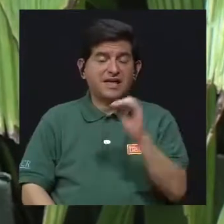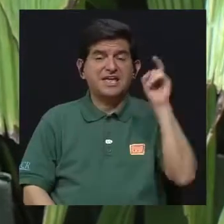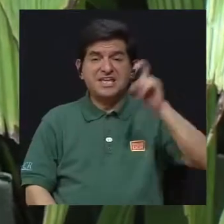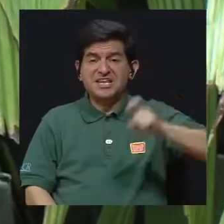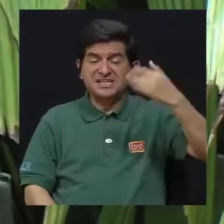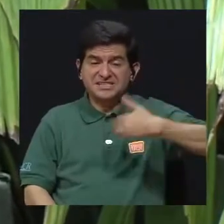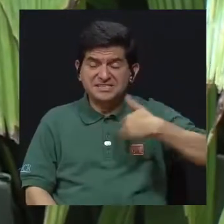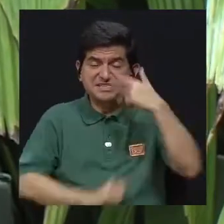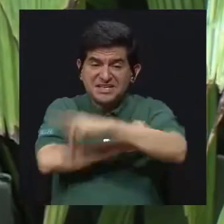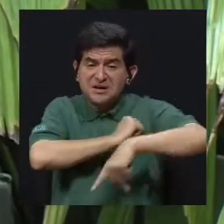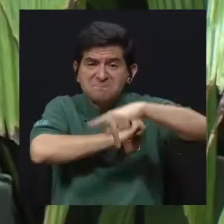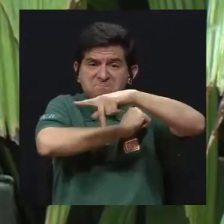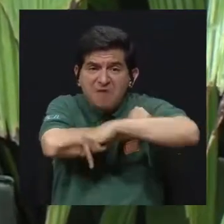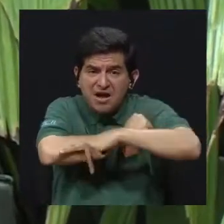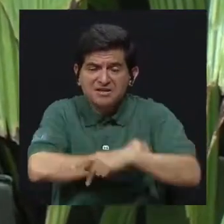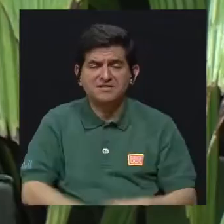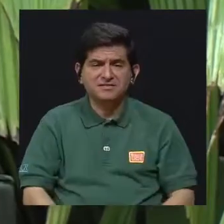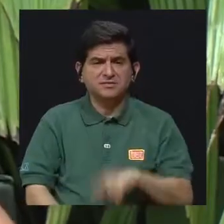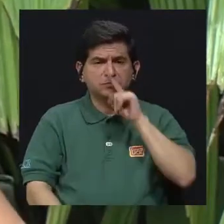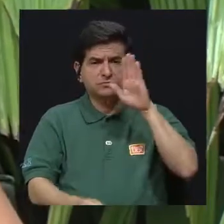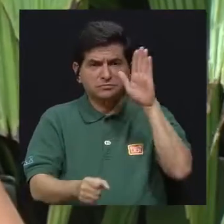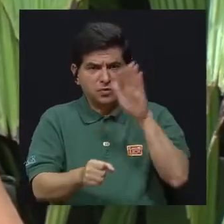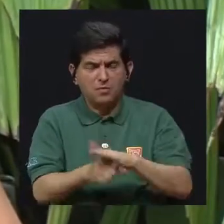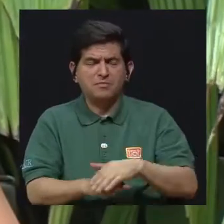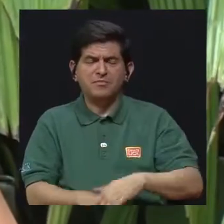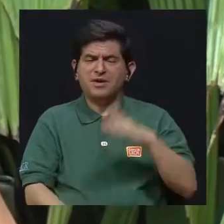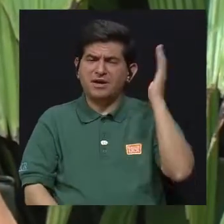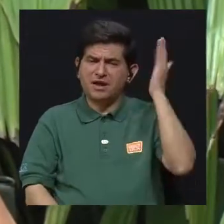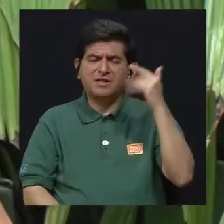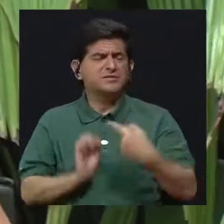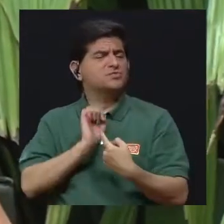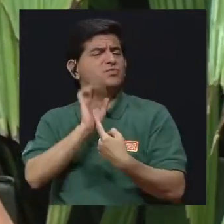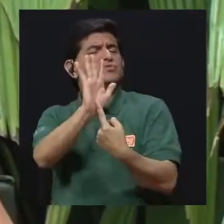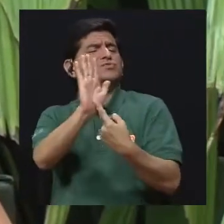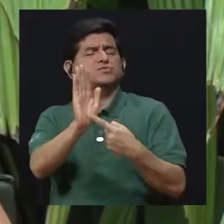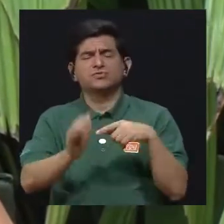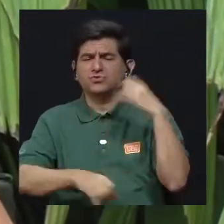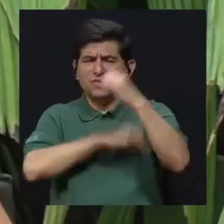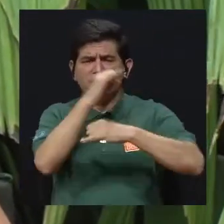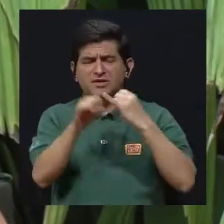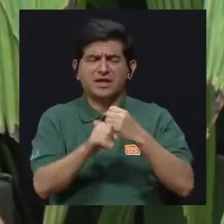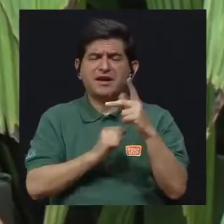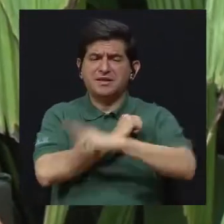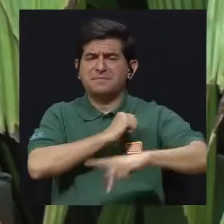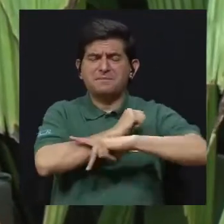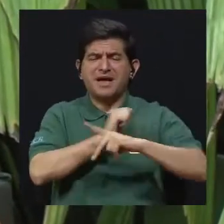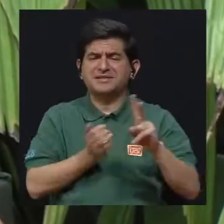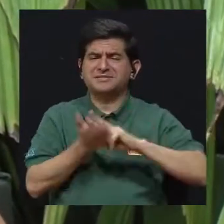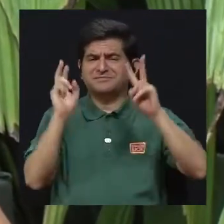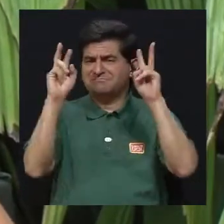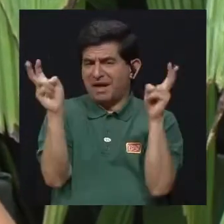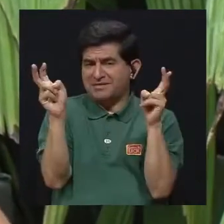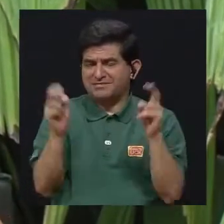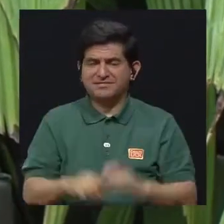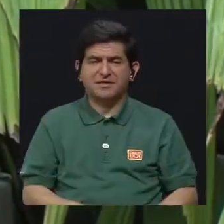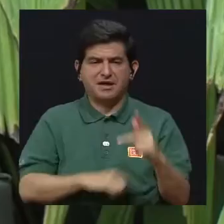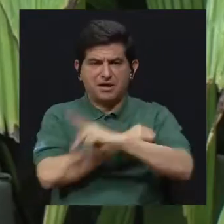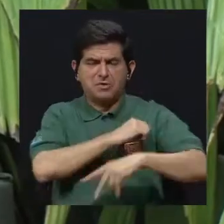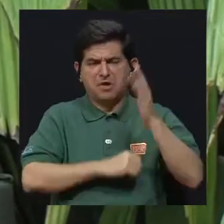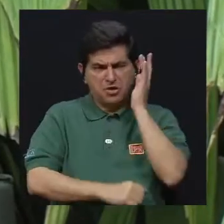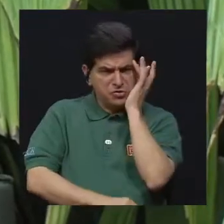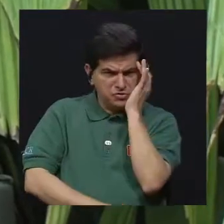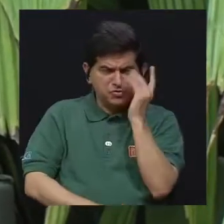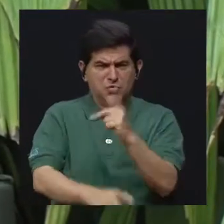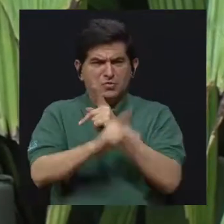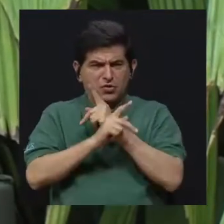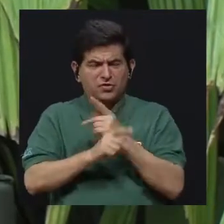la urgencia que tiene nuestro país de hacer realidad ese discurso que proyecta a nivel internacional de ser un país verde y de ser un país preocupado